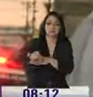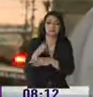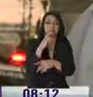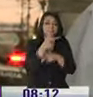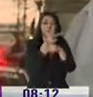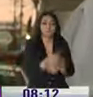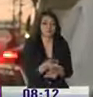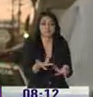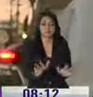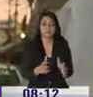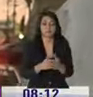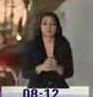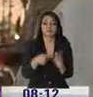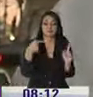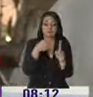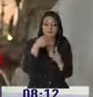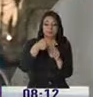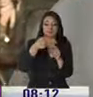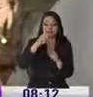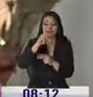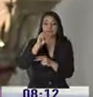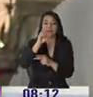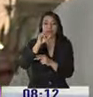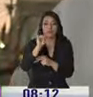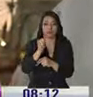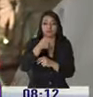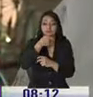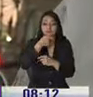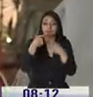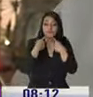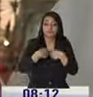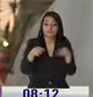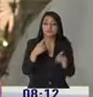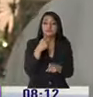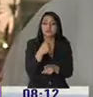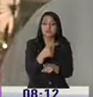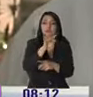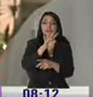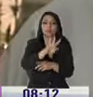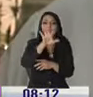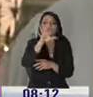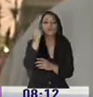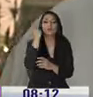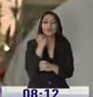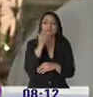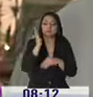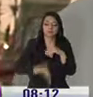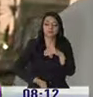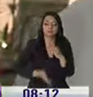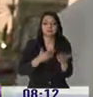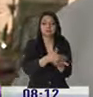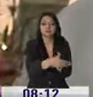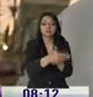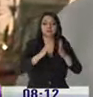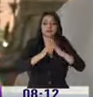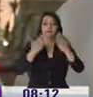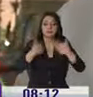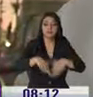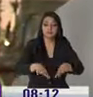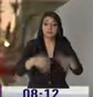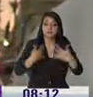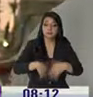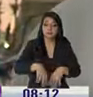el señor Darío Tapia en sus declaraciones televisadas indicó que teníamos 45 días para abandonar nuestros predios. Llevamos ya